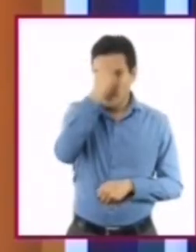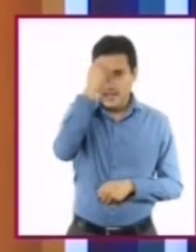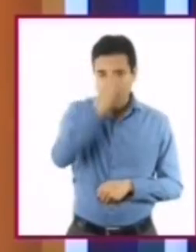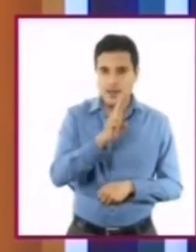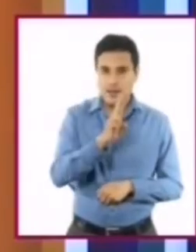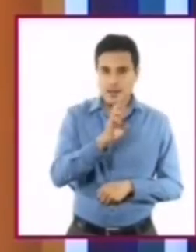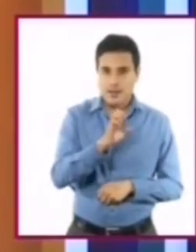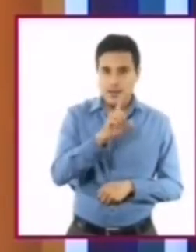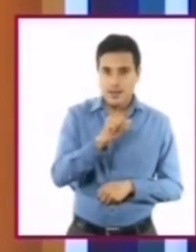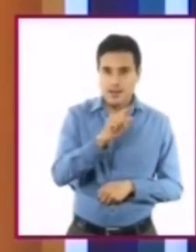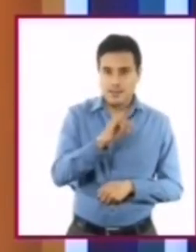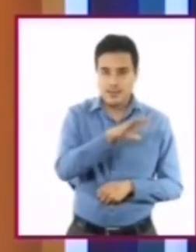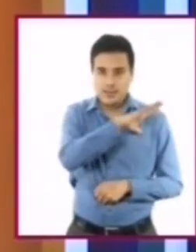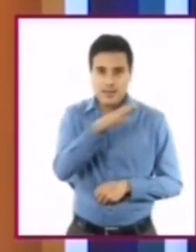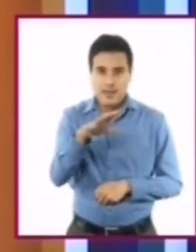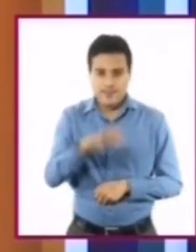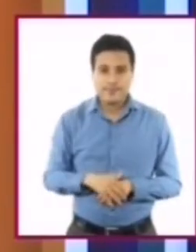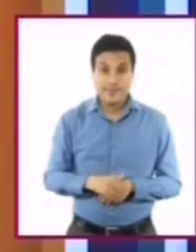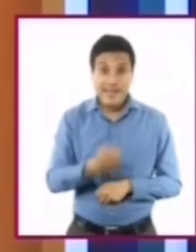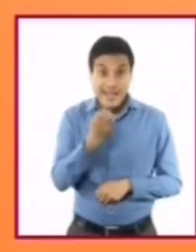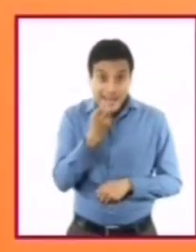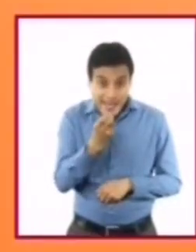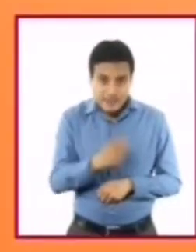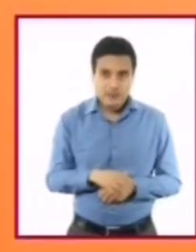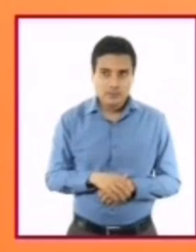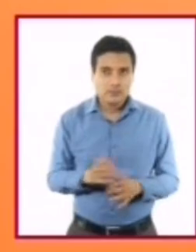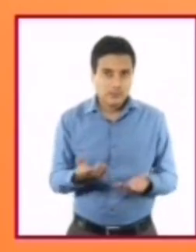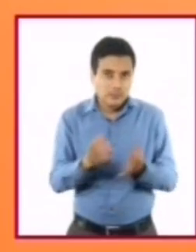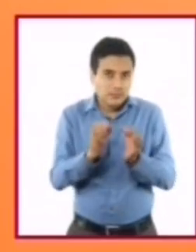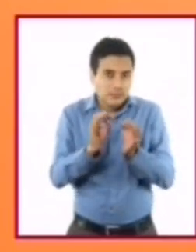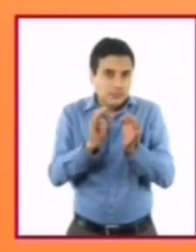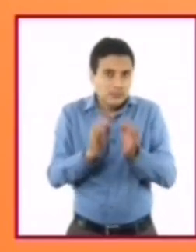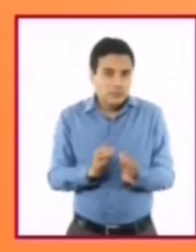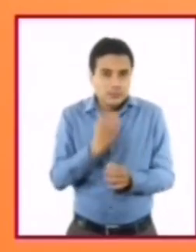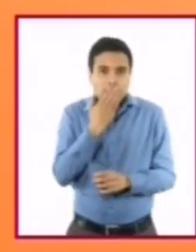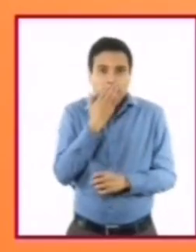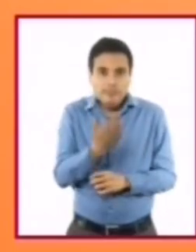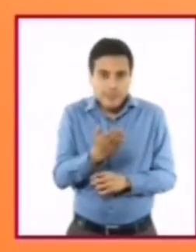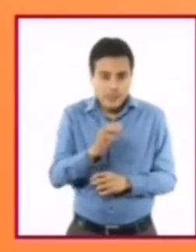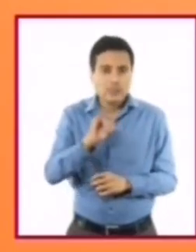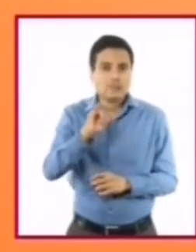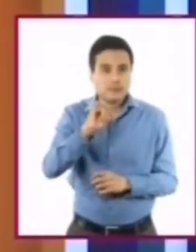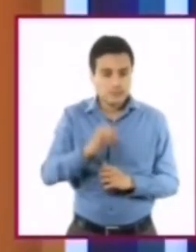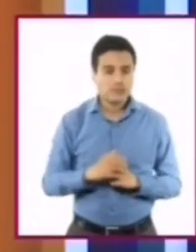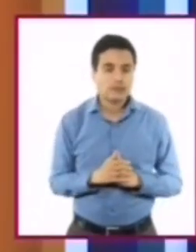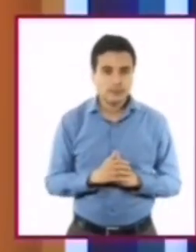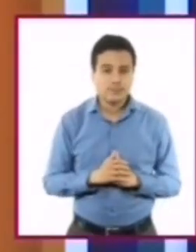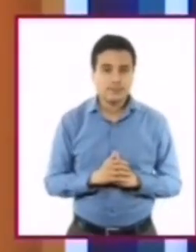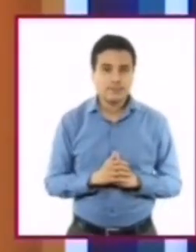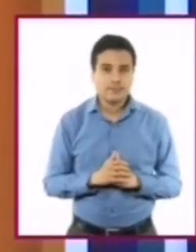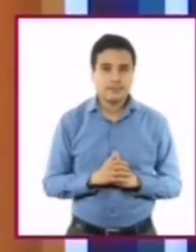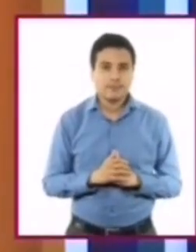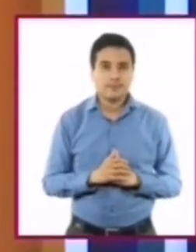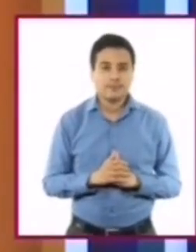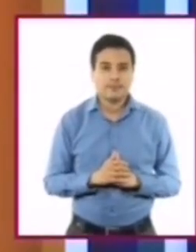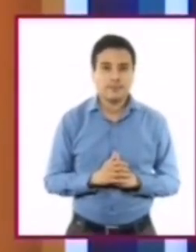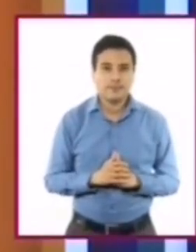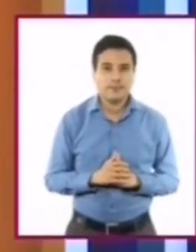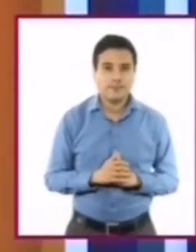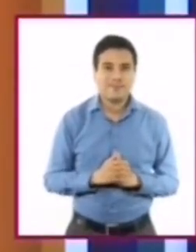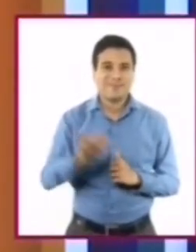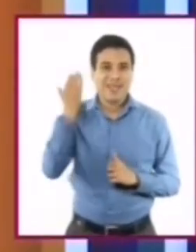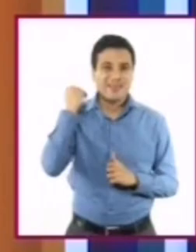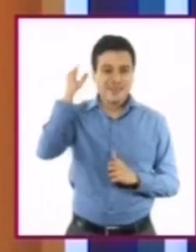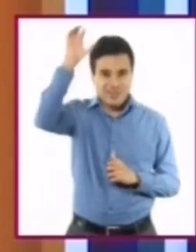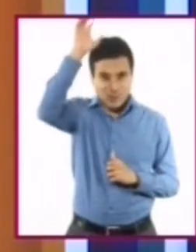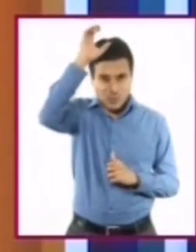ser consistente con la relatividad espacial y atendía a varios aspectos no explicados por la